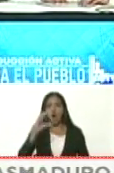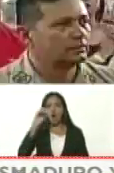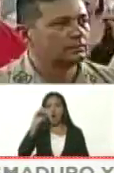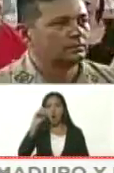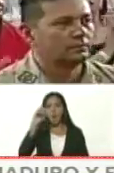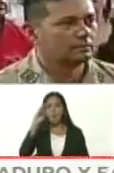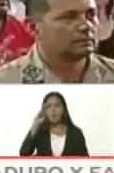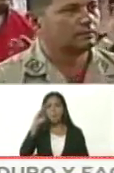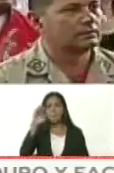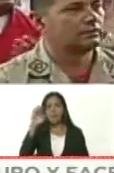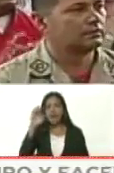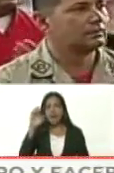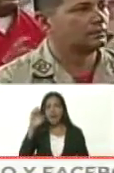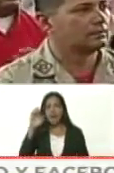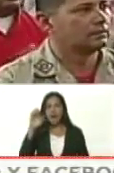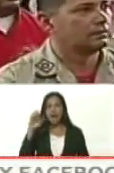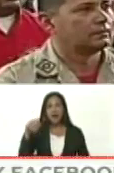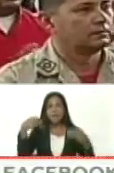compañero.